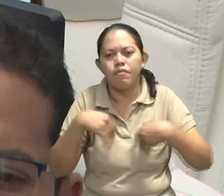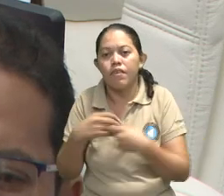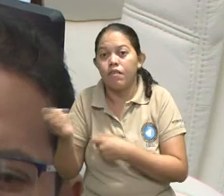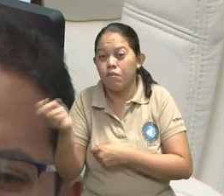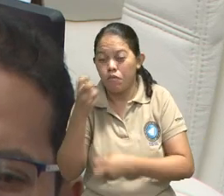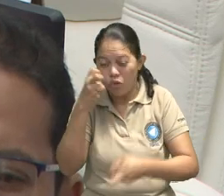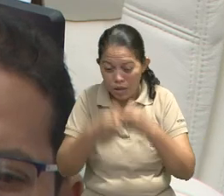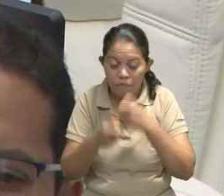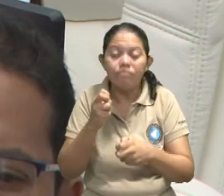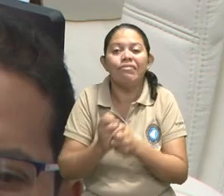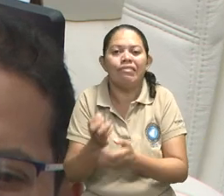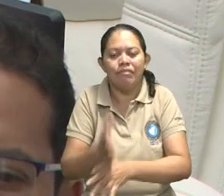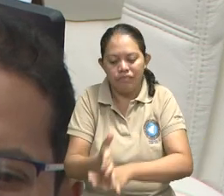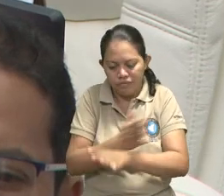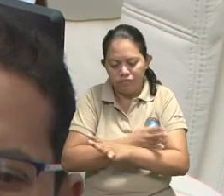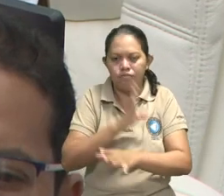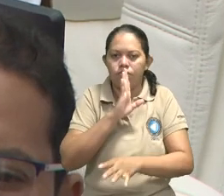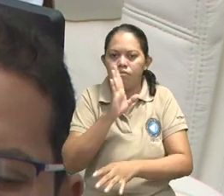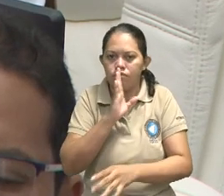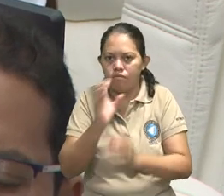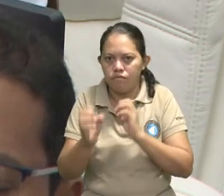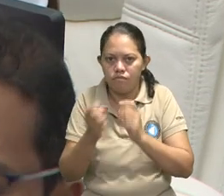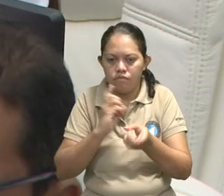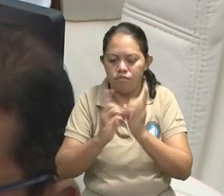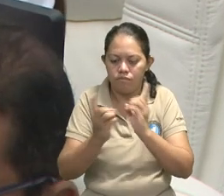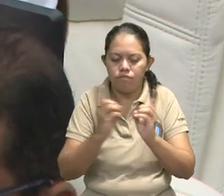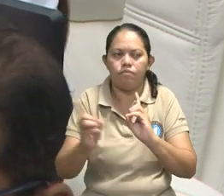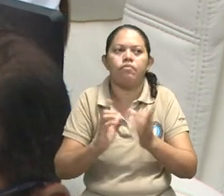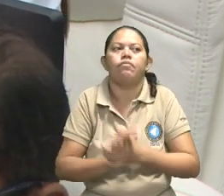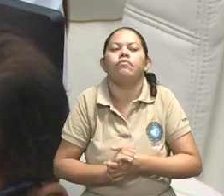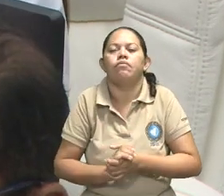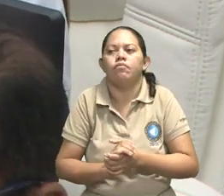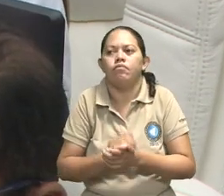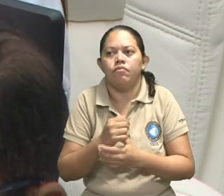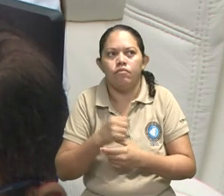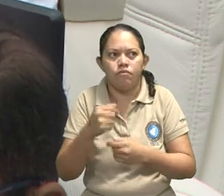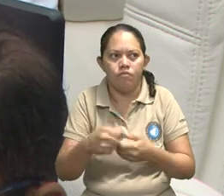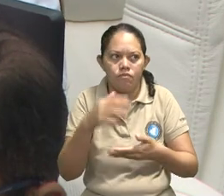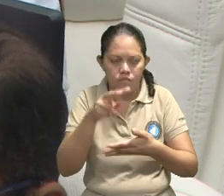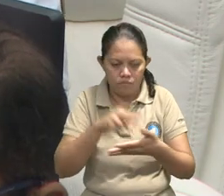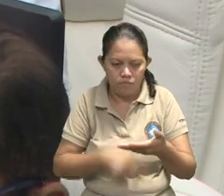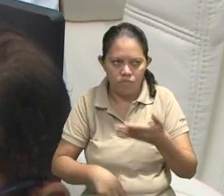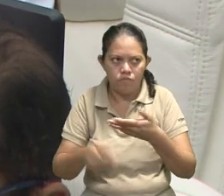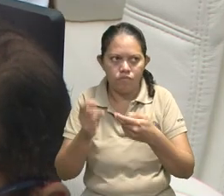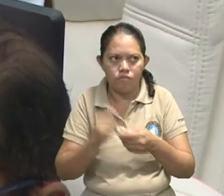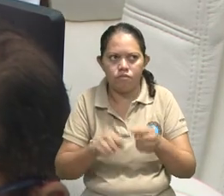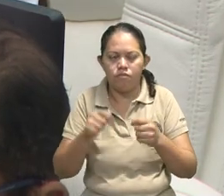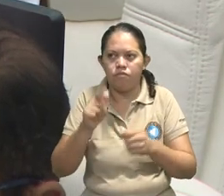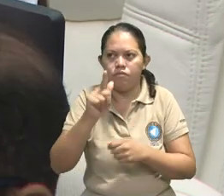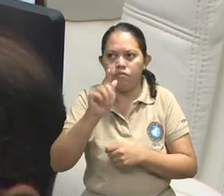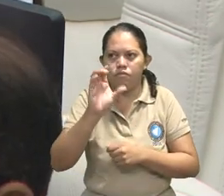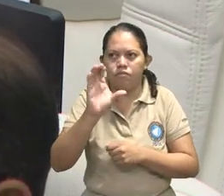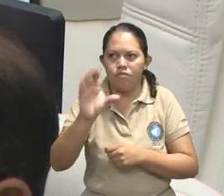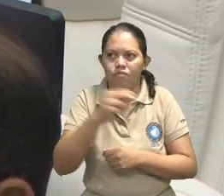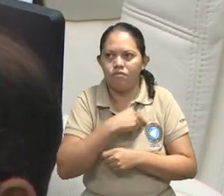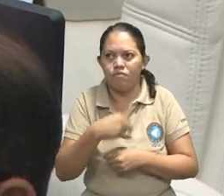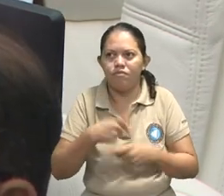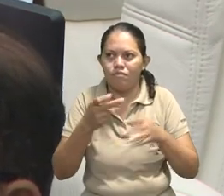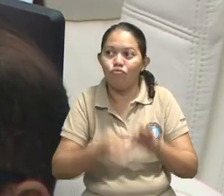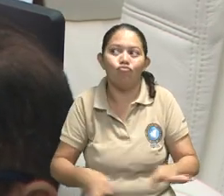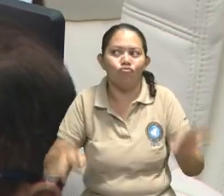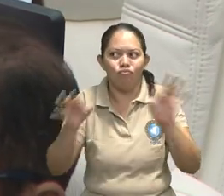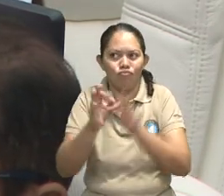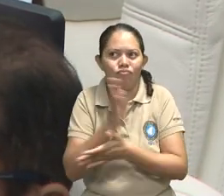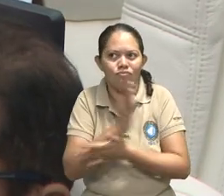fallas de mercado y problemas de competencia. Mediante la presente reforma, el Instituto Nicaragüense de Telecomunicaciones